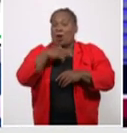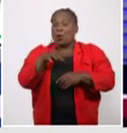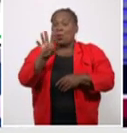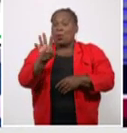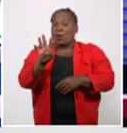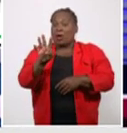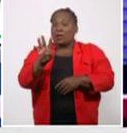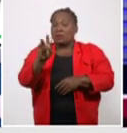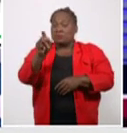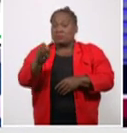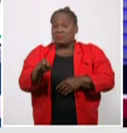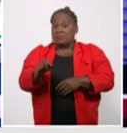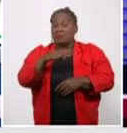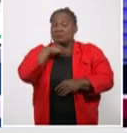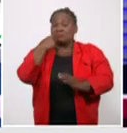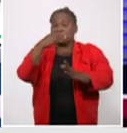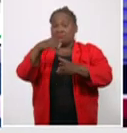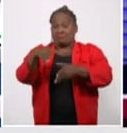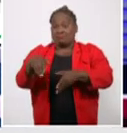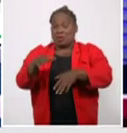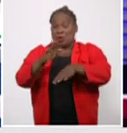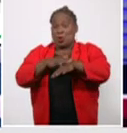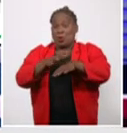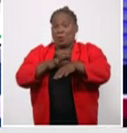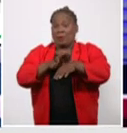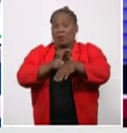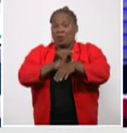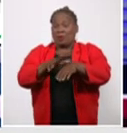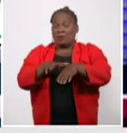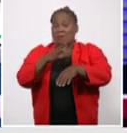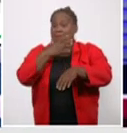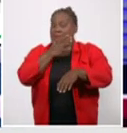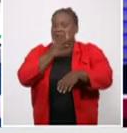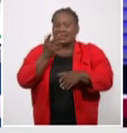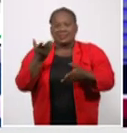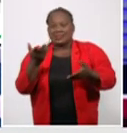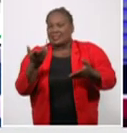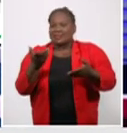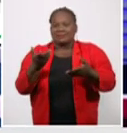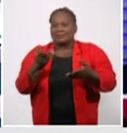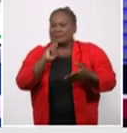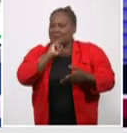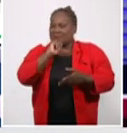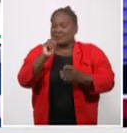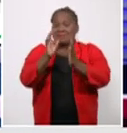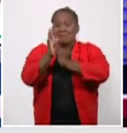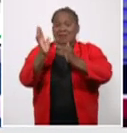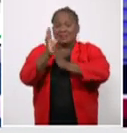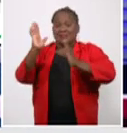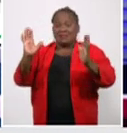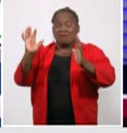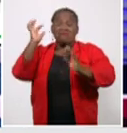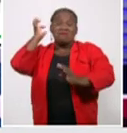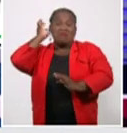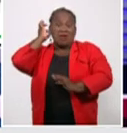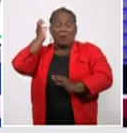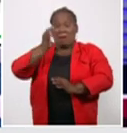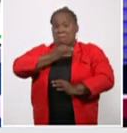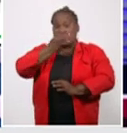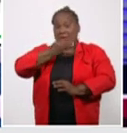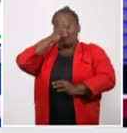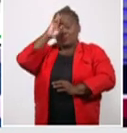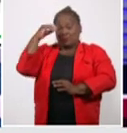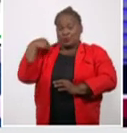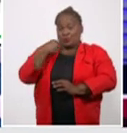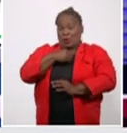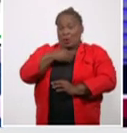a consecuencia de la enfermedad. Parece que este indicador no quiere bajar en el mes de febrero, lo aclaraba el experto, de ahí mucha conciencia